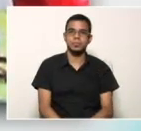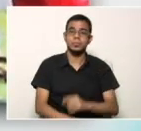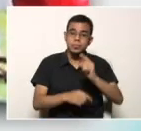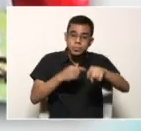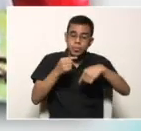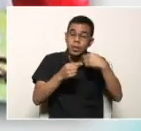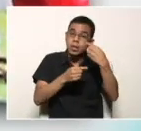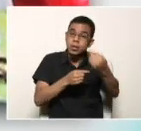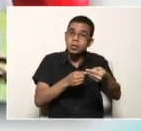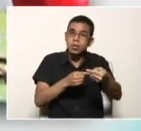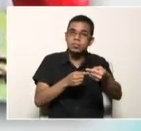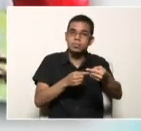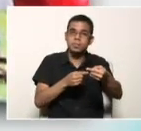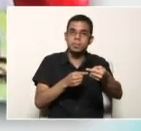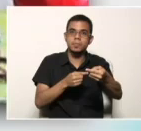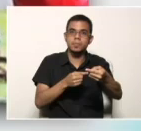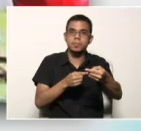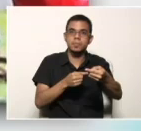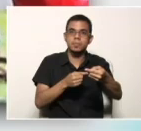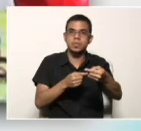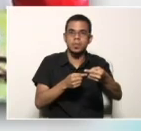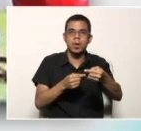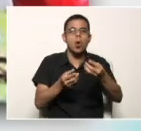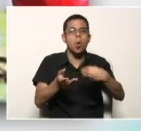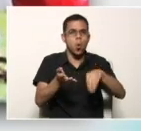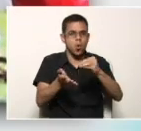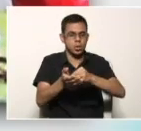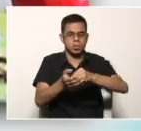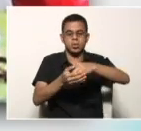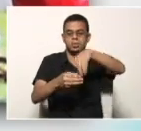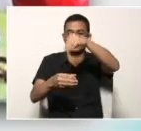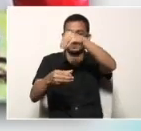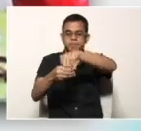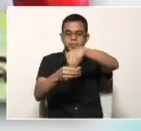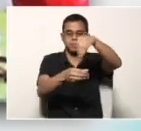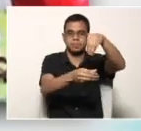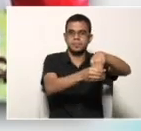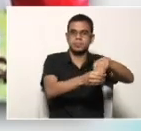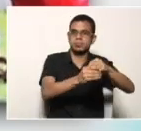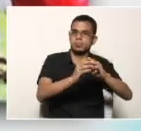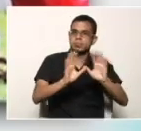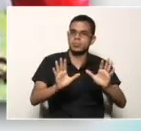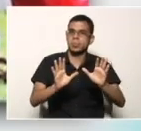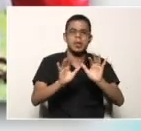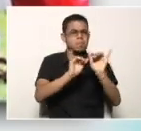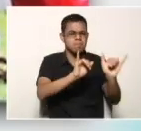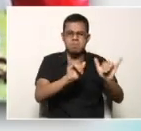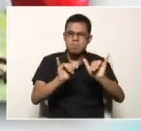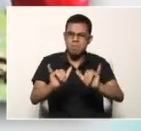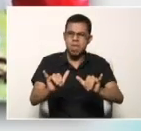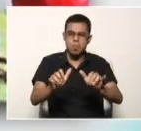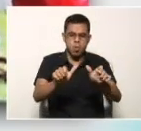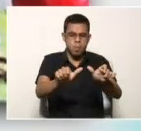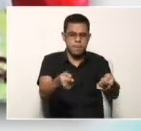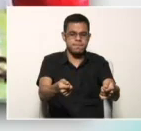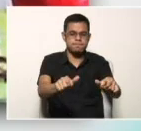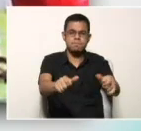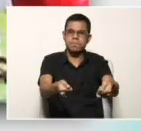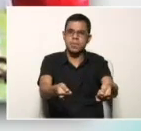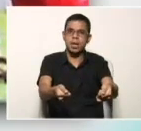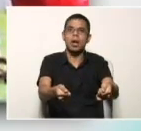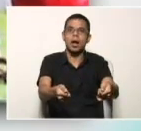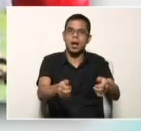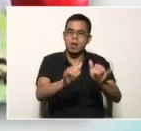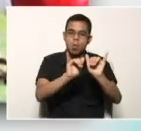procedemos a instalarla nuevamente la tarjeta. Así como ustedes lo hicieron, para retirarla, la vamos